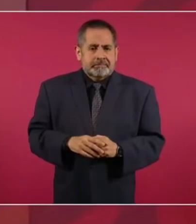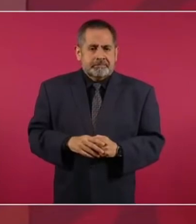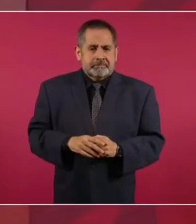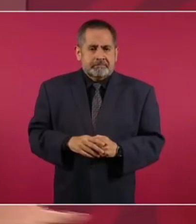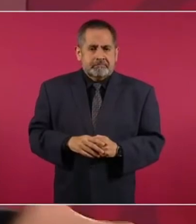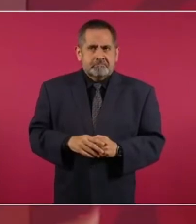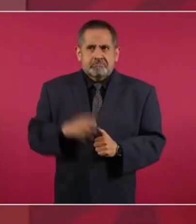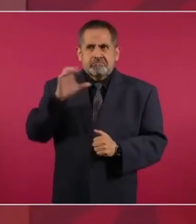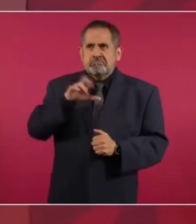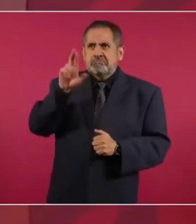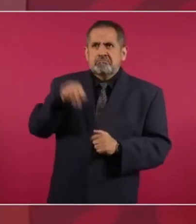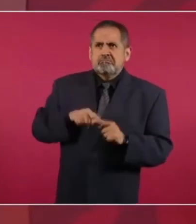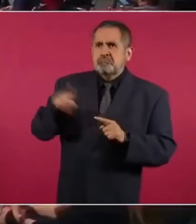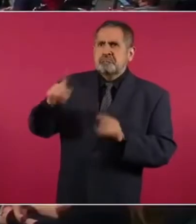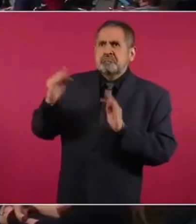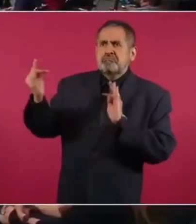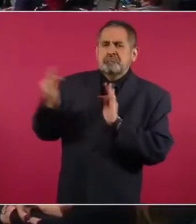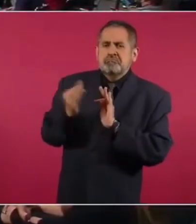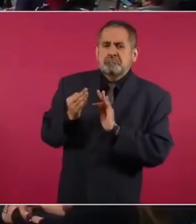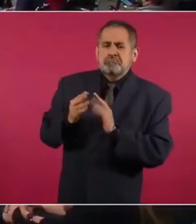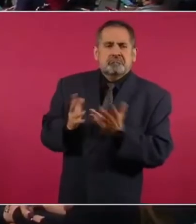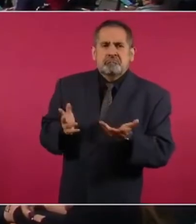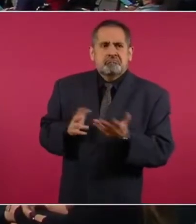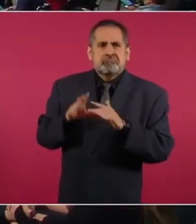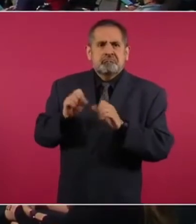ni a Cancún,